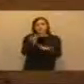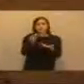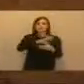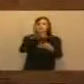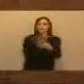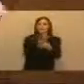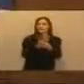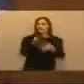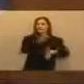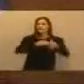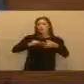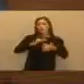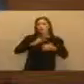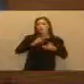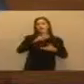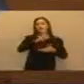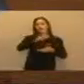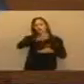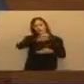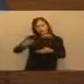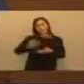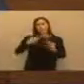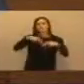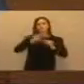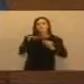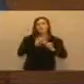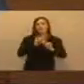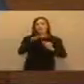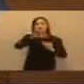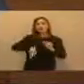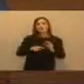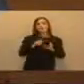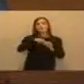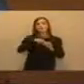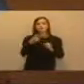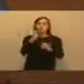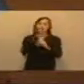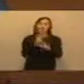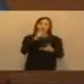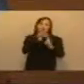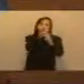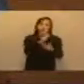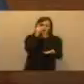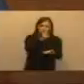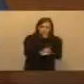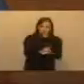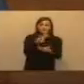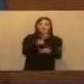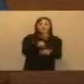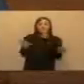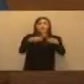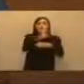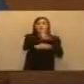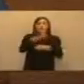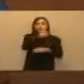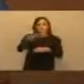regulación de empleo en que se encuentra buena parte de su plantilla y la redmisión y solucionar la situación de este colectivo de 55 trabajadores